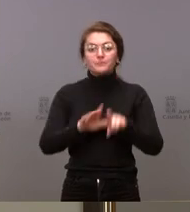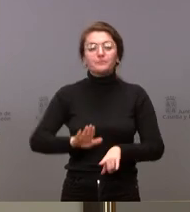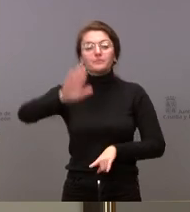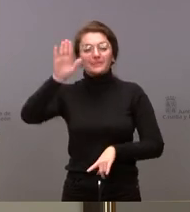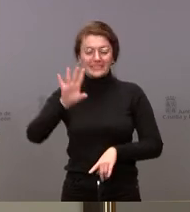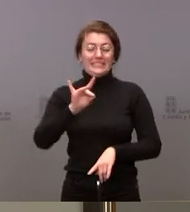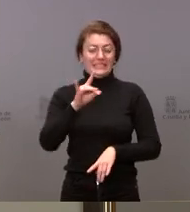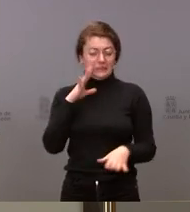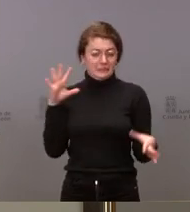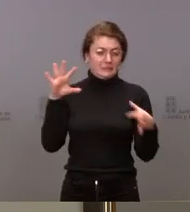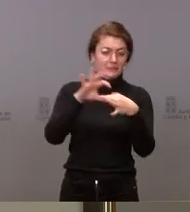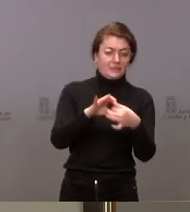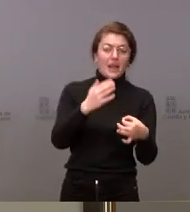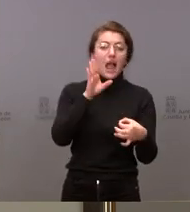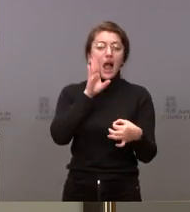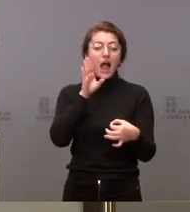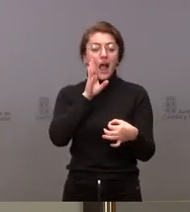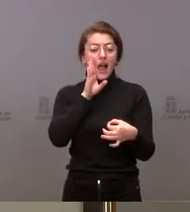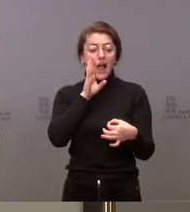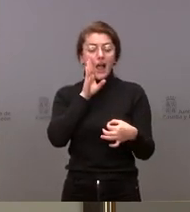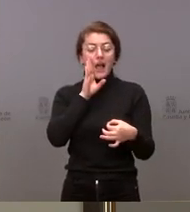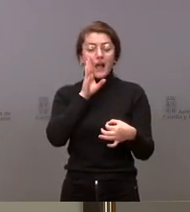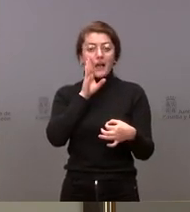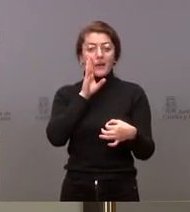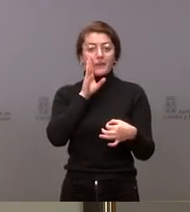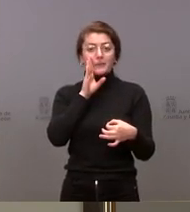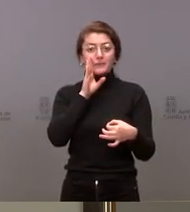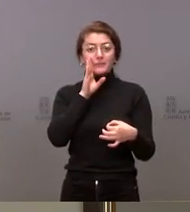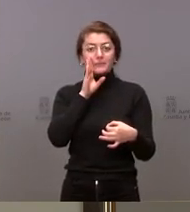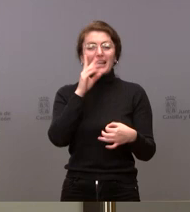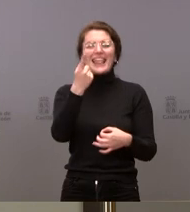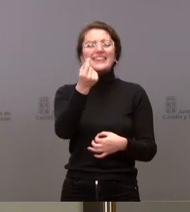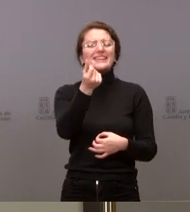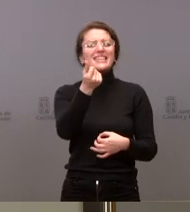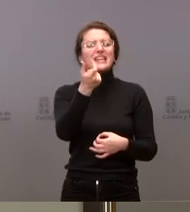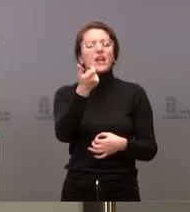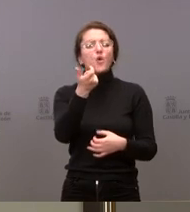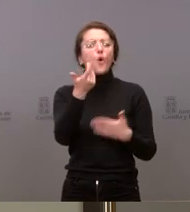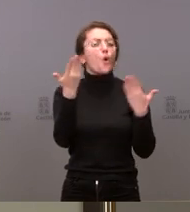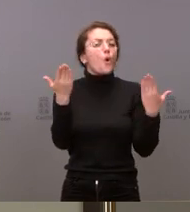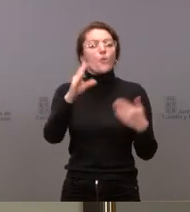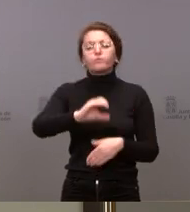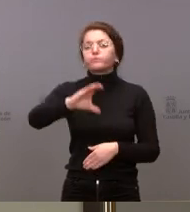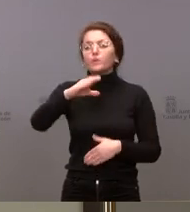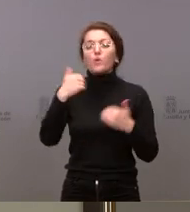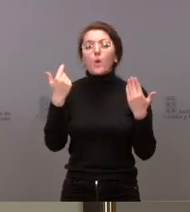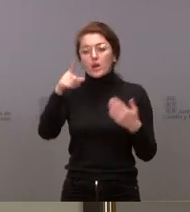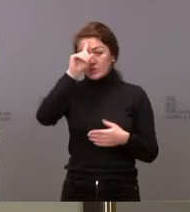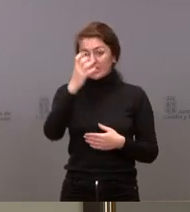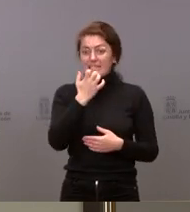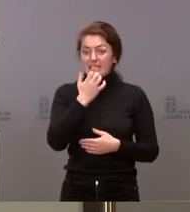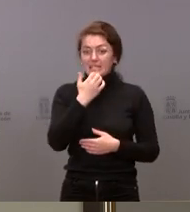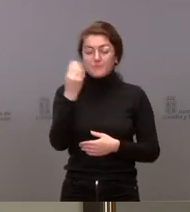esto que con el resto de preguntas se me había pasado de cuánto dinero estamos hablando no sé si éste está aprobación del hub